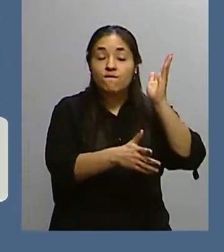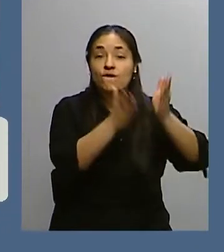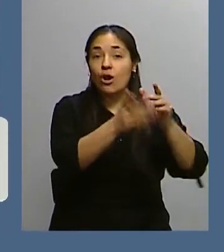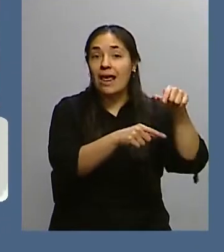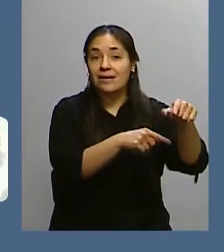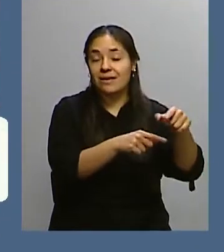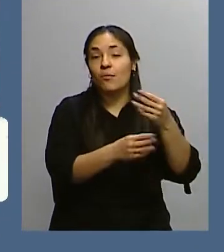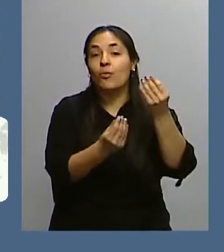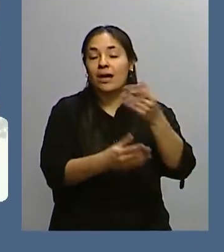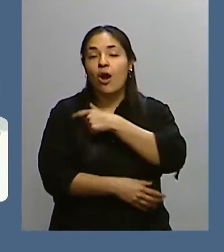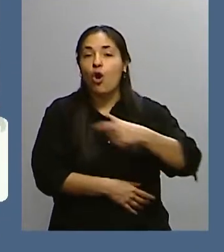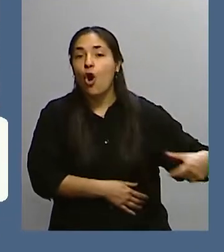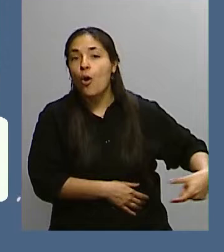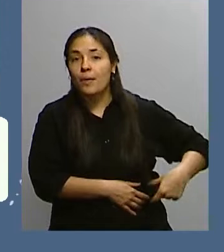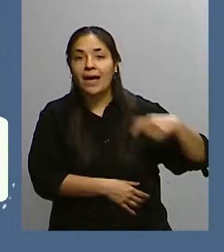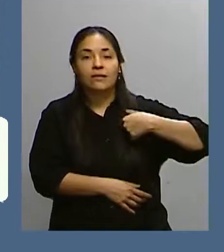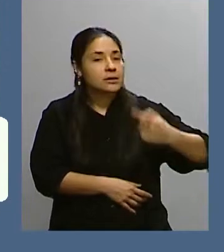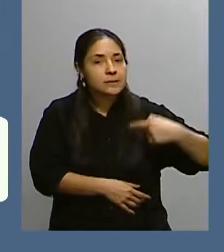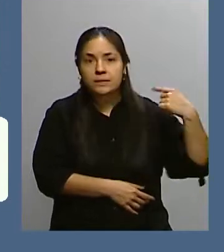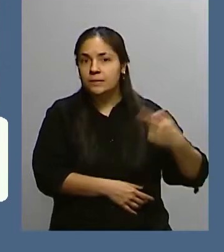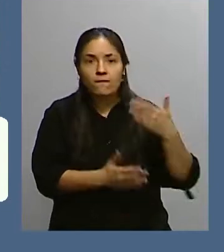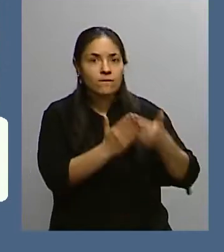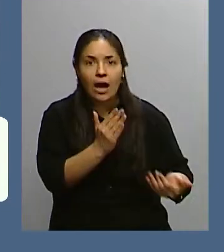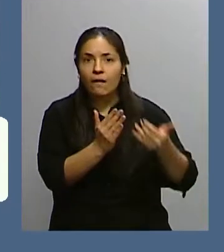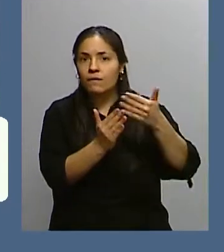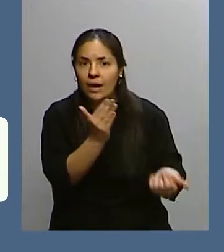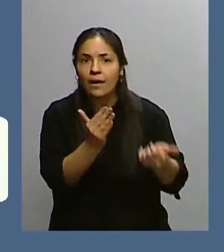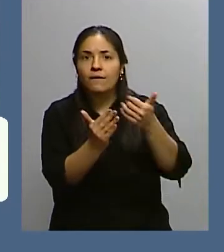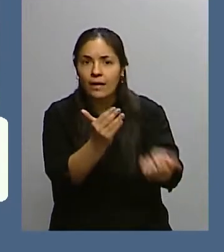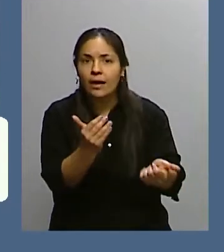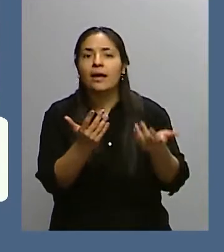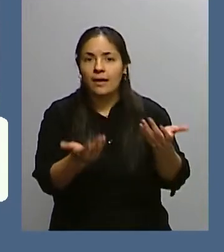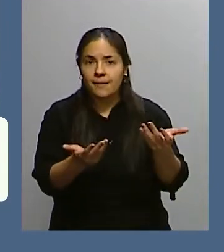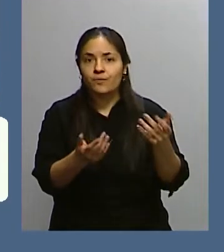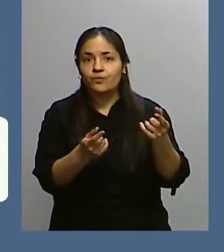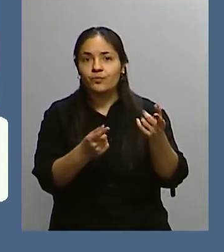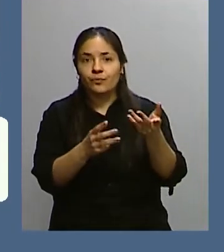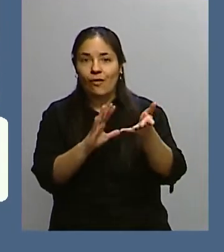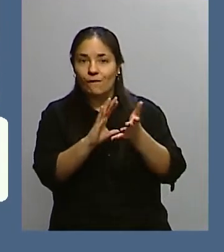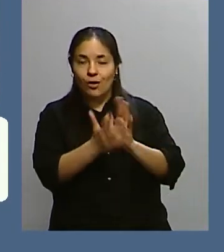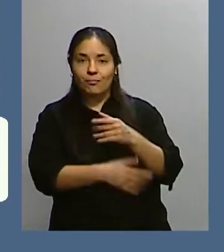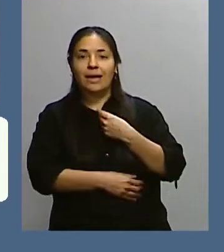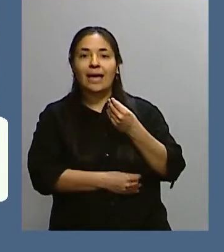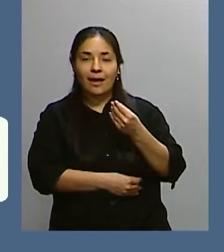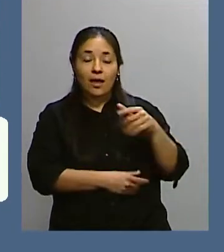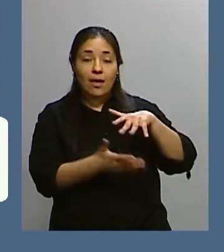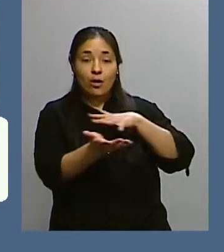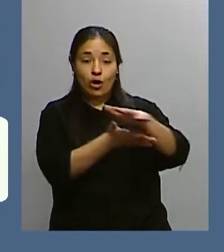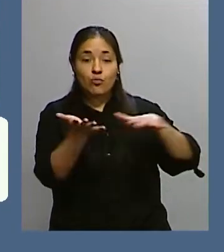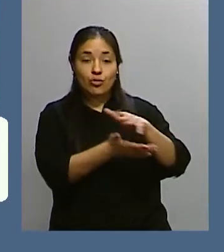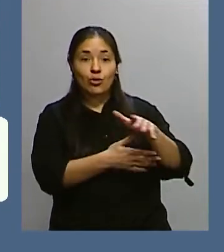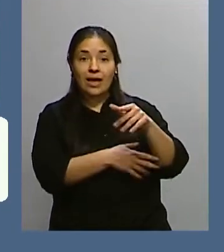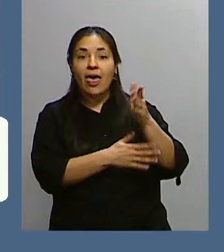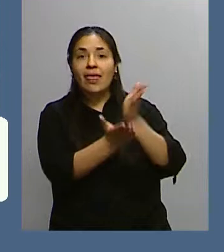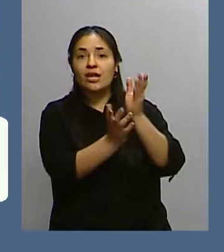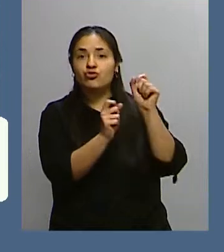que el Estado sistemáticamente ha fallado en reconocer los derechos de los pueblos indígenas, al pueblo mapuche,